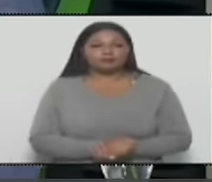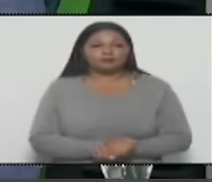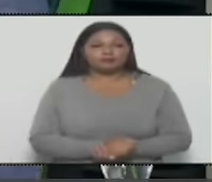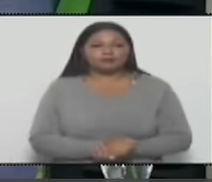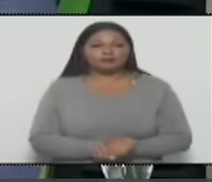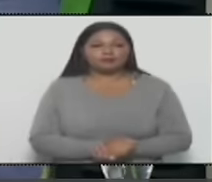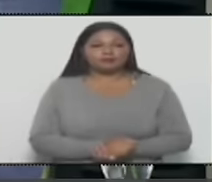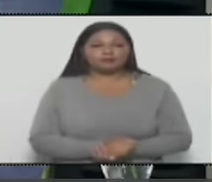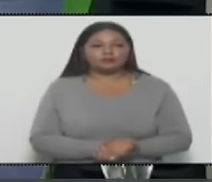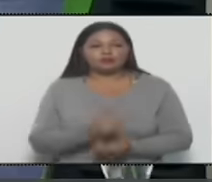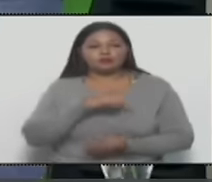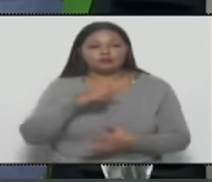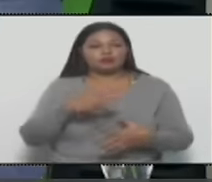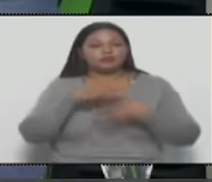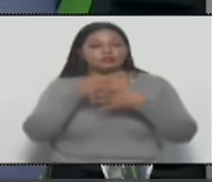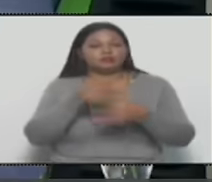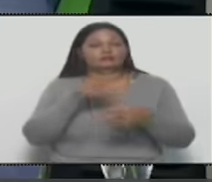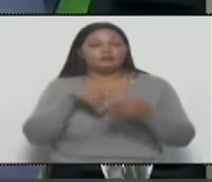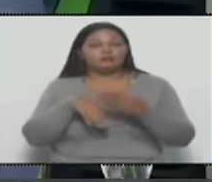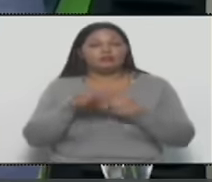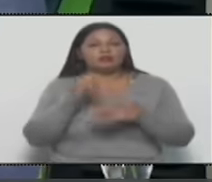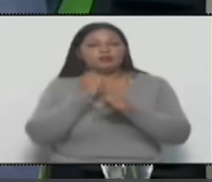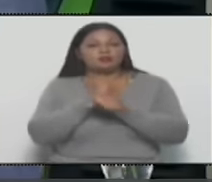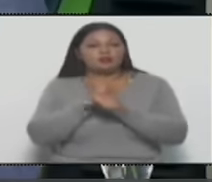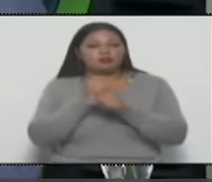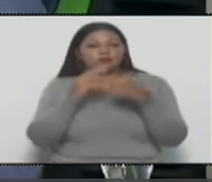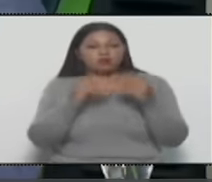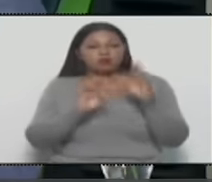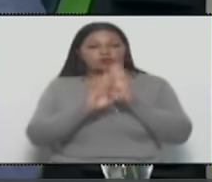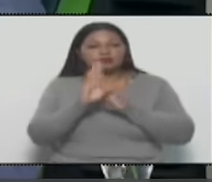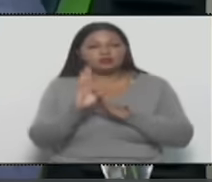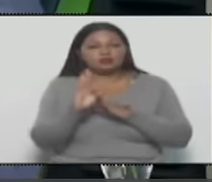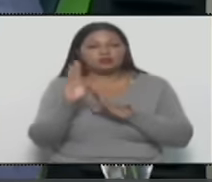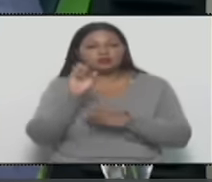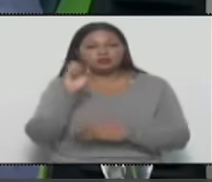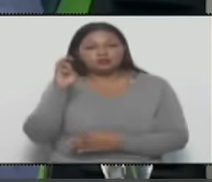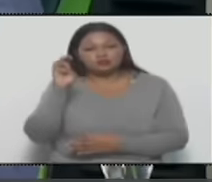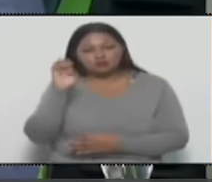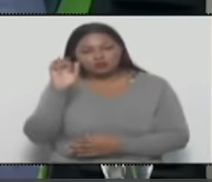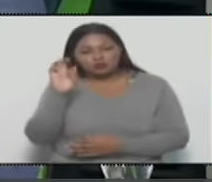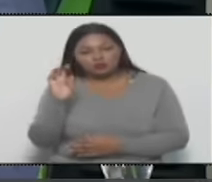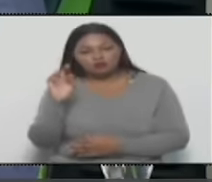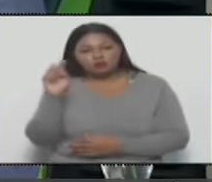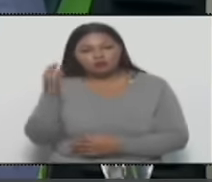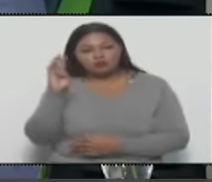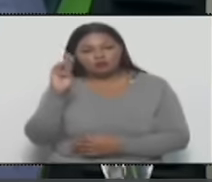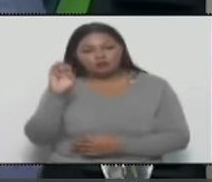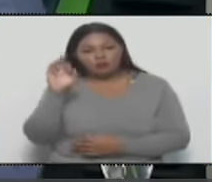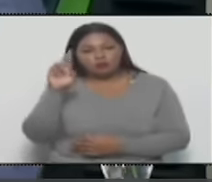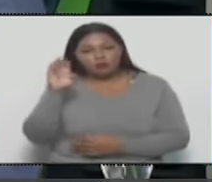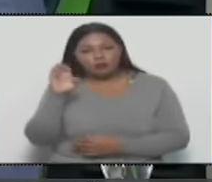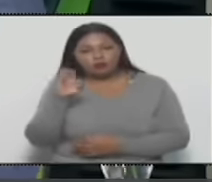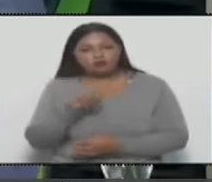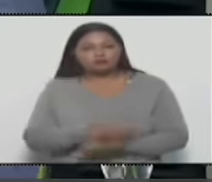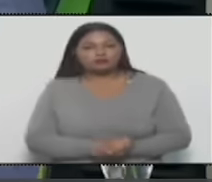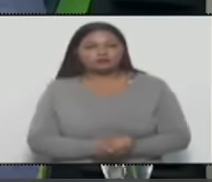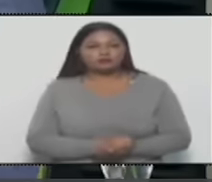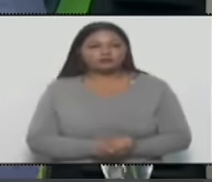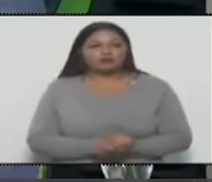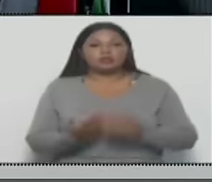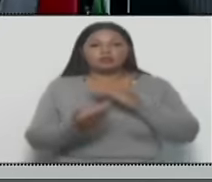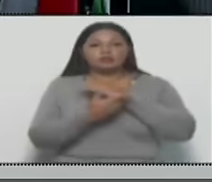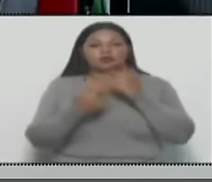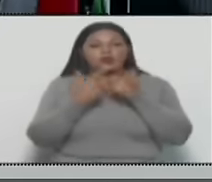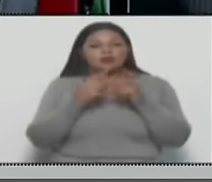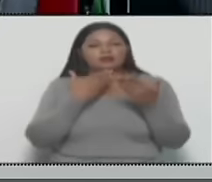que están trabajando en todo lo que es el desarrollo de software, bueno, seguir desarrollando el software en tecnologías libres.